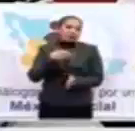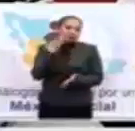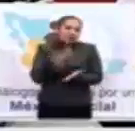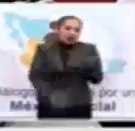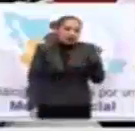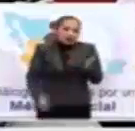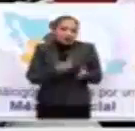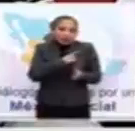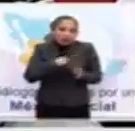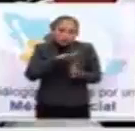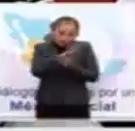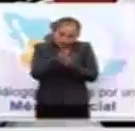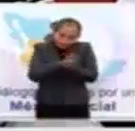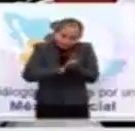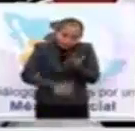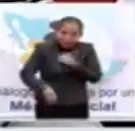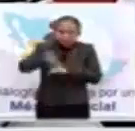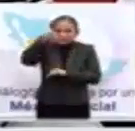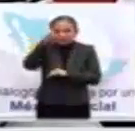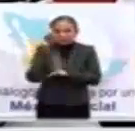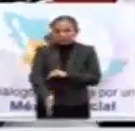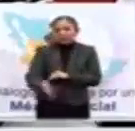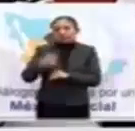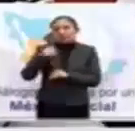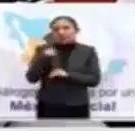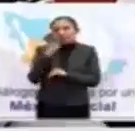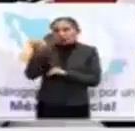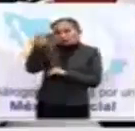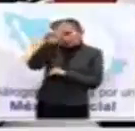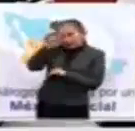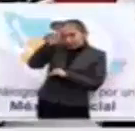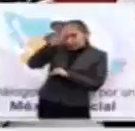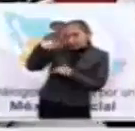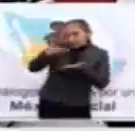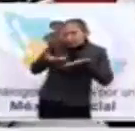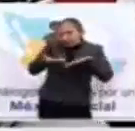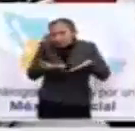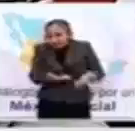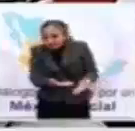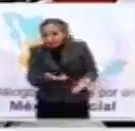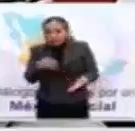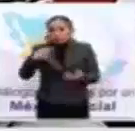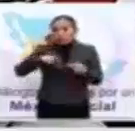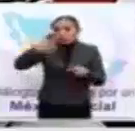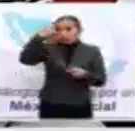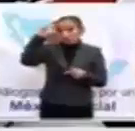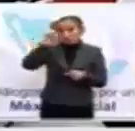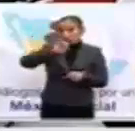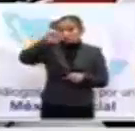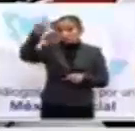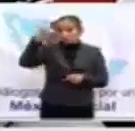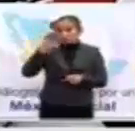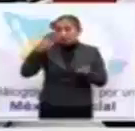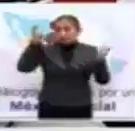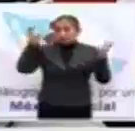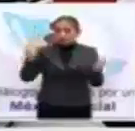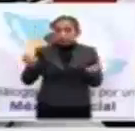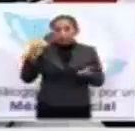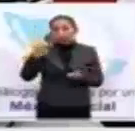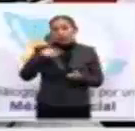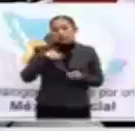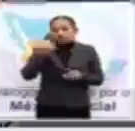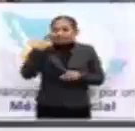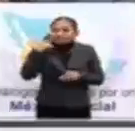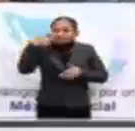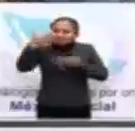debemos de tener la humildad de aceptar el consejo, la recomendación de quienes son expertos en esta materia y me pongo a